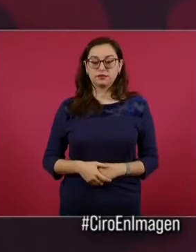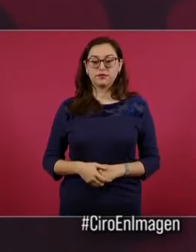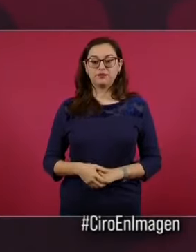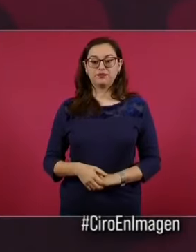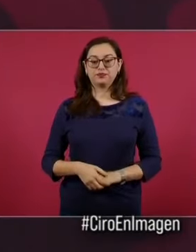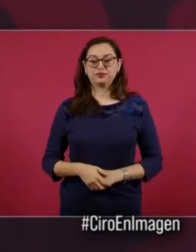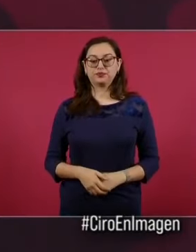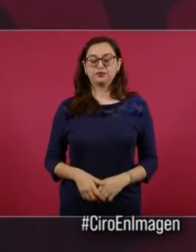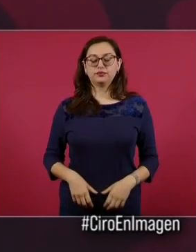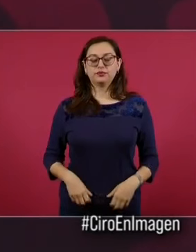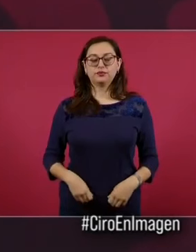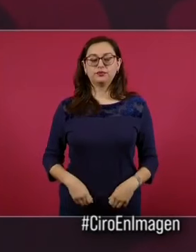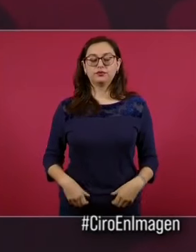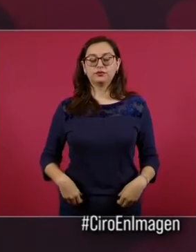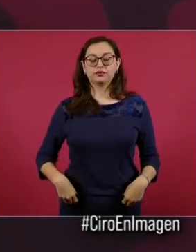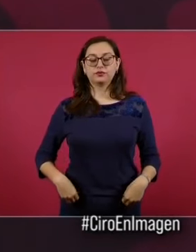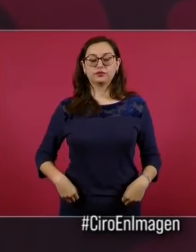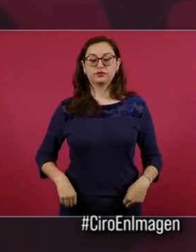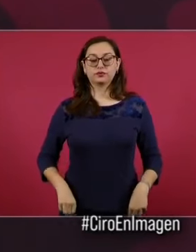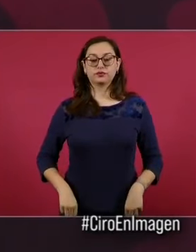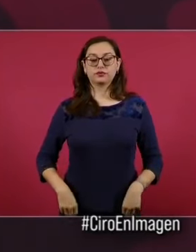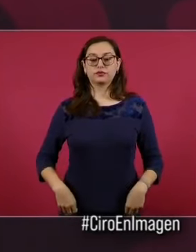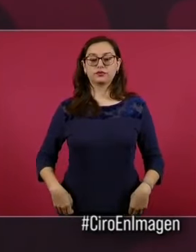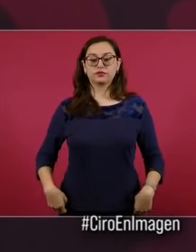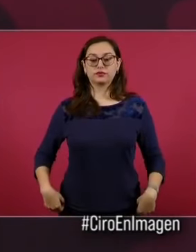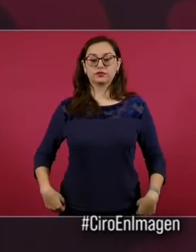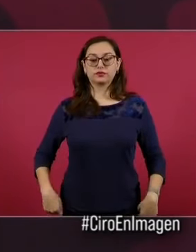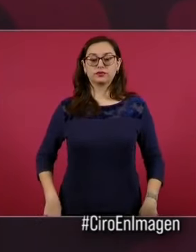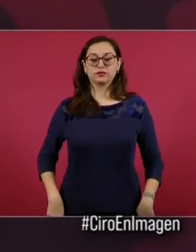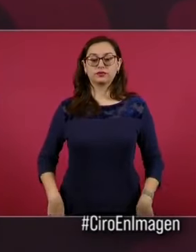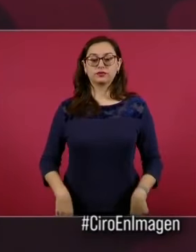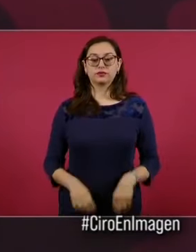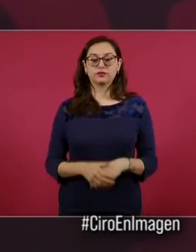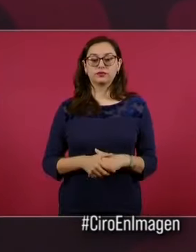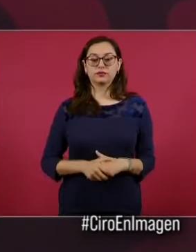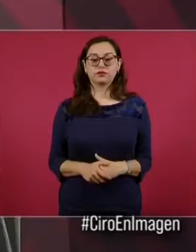Últimamente he estado escuchando, ¿no?, que si los jueces